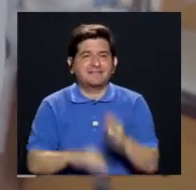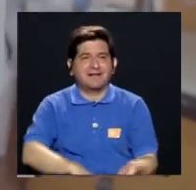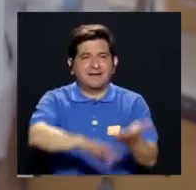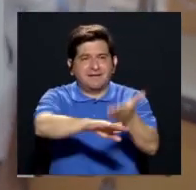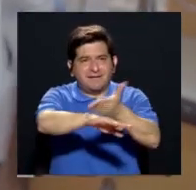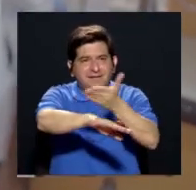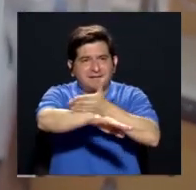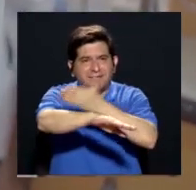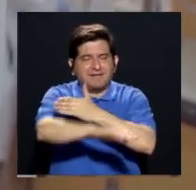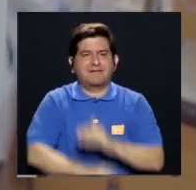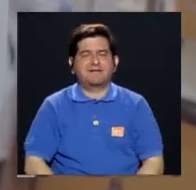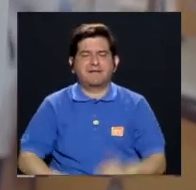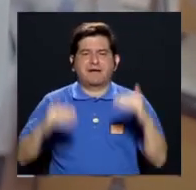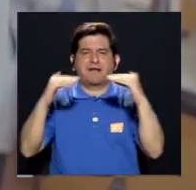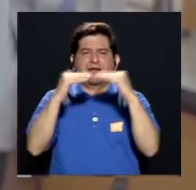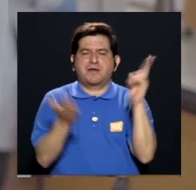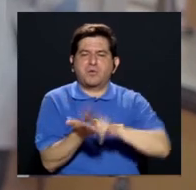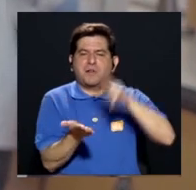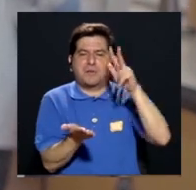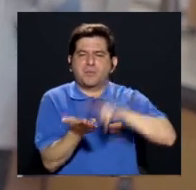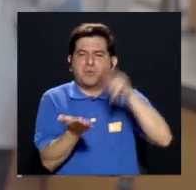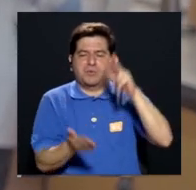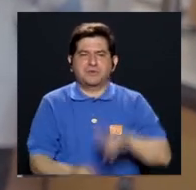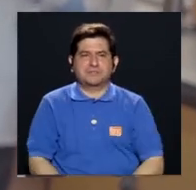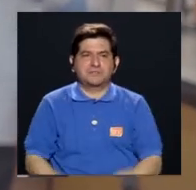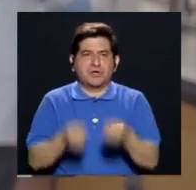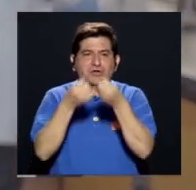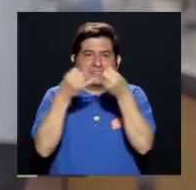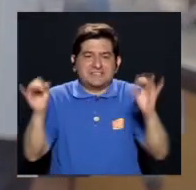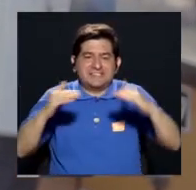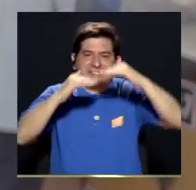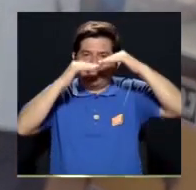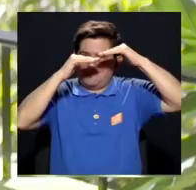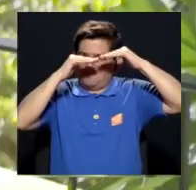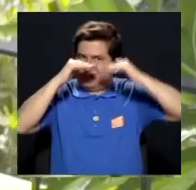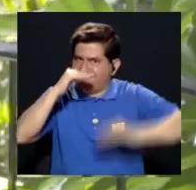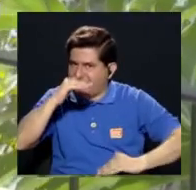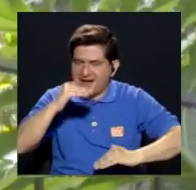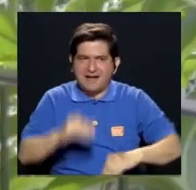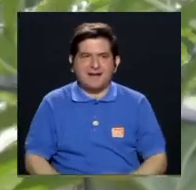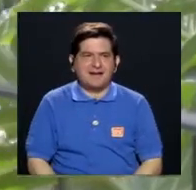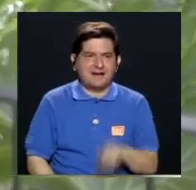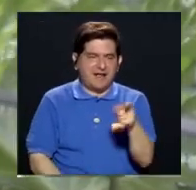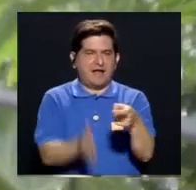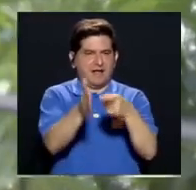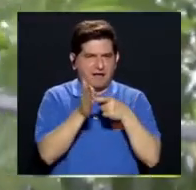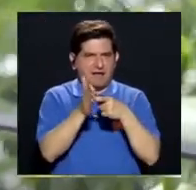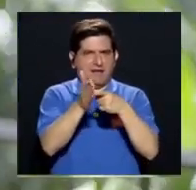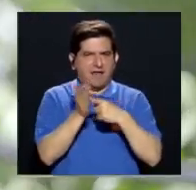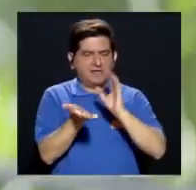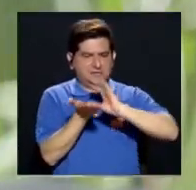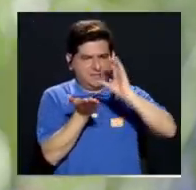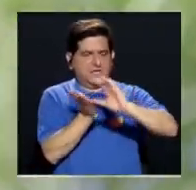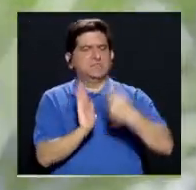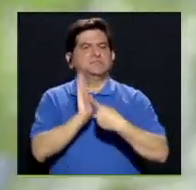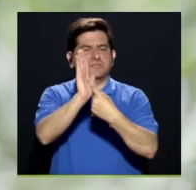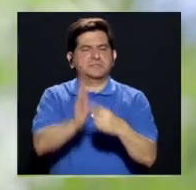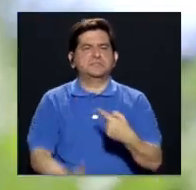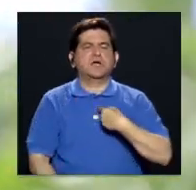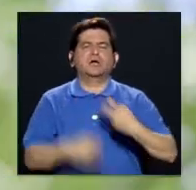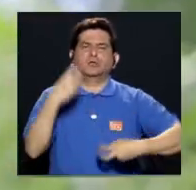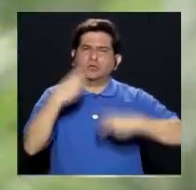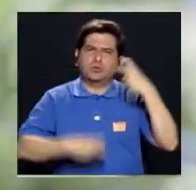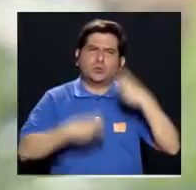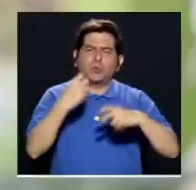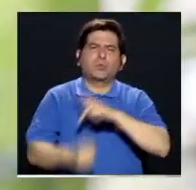mejorar el nivel de aprobación sin bajar el nivel de exigencia del curso. Yo tuve un